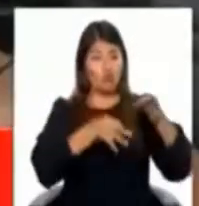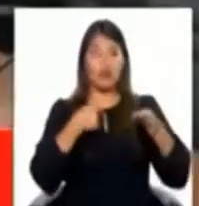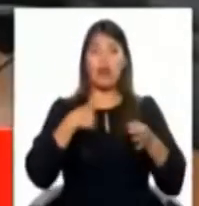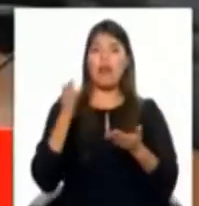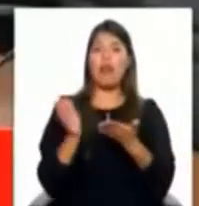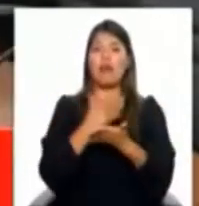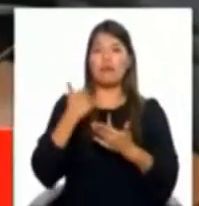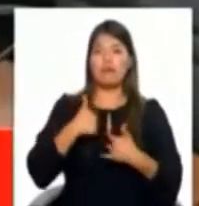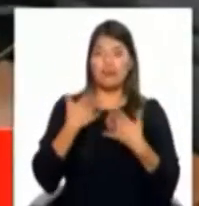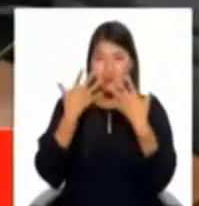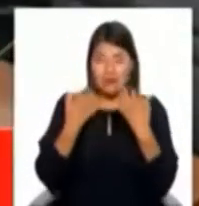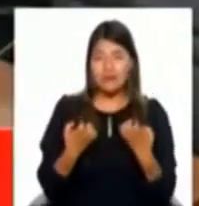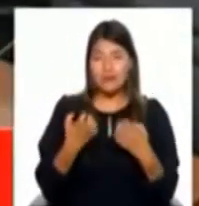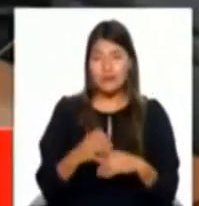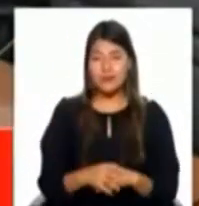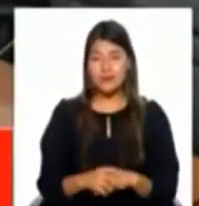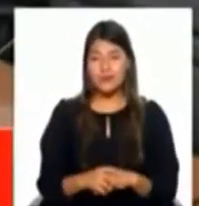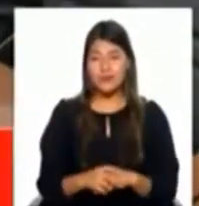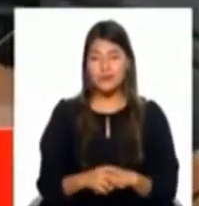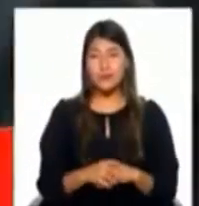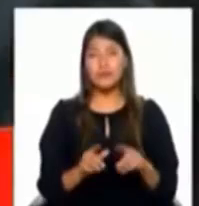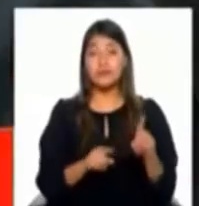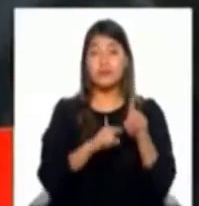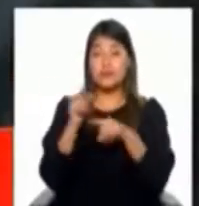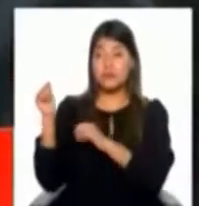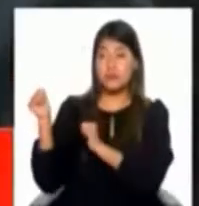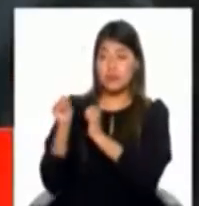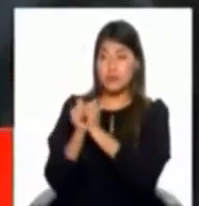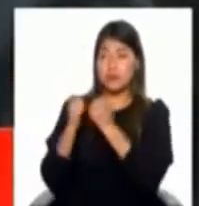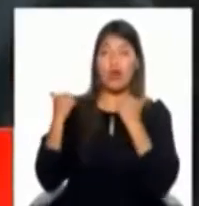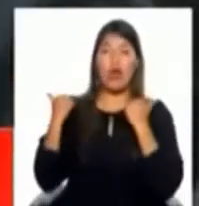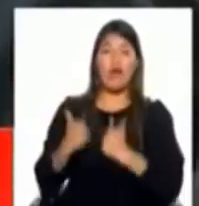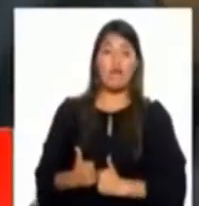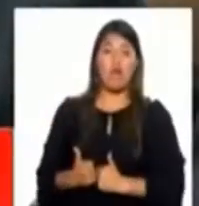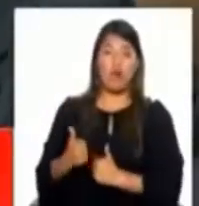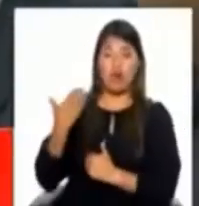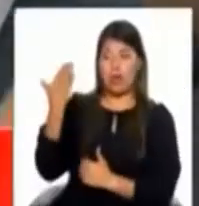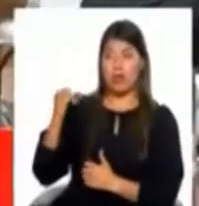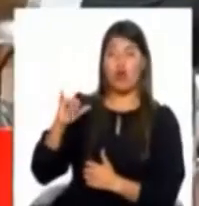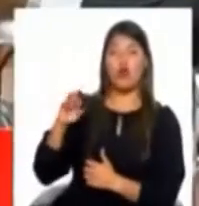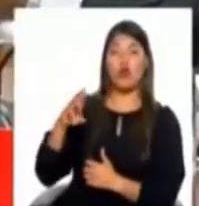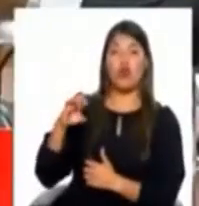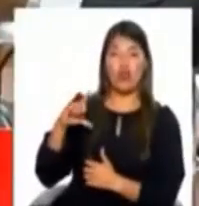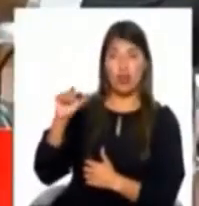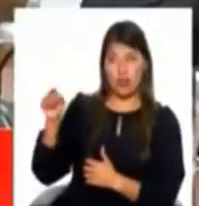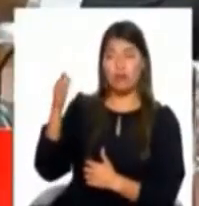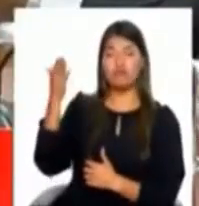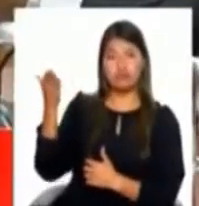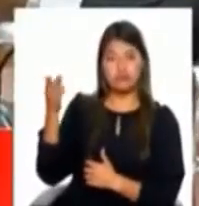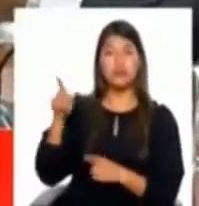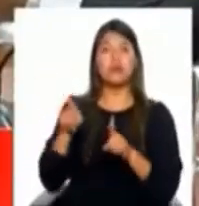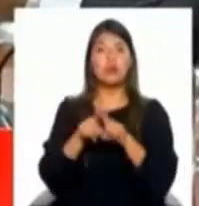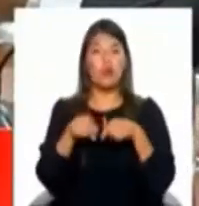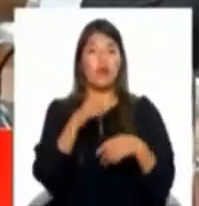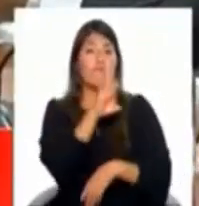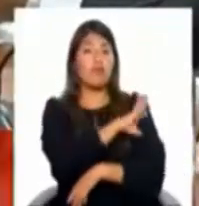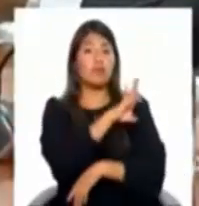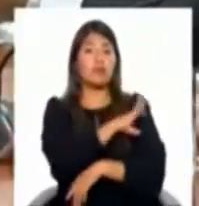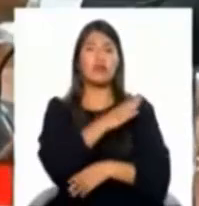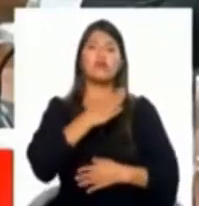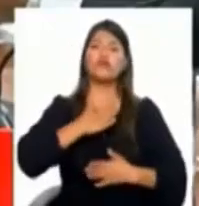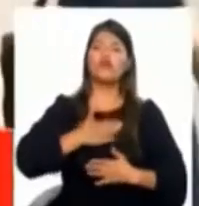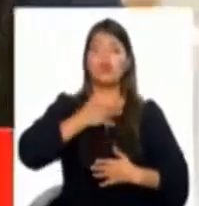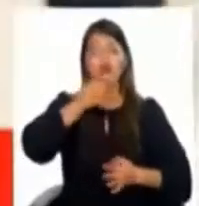justicia. Benavides llegó con el excongresista Jorge del Castillo, quien asumió su defensa. La fiscal defendió su trayectoria